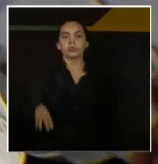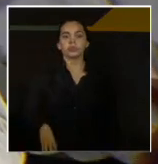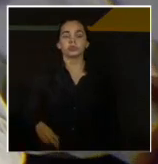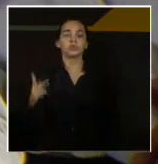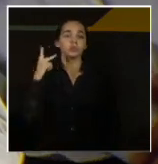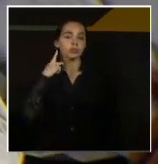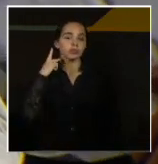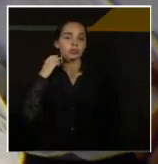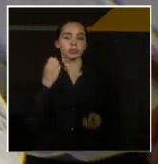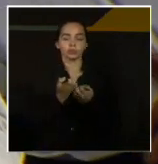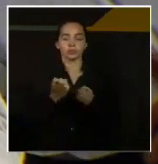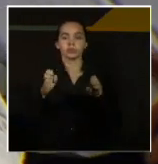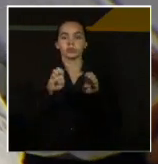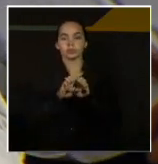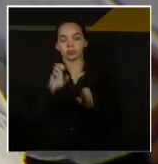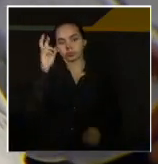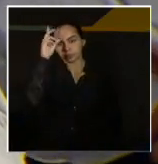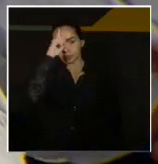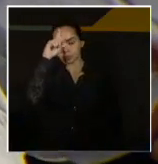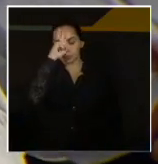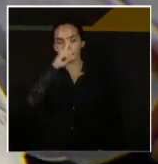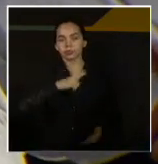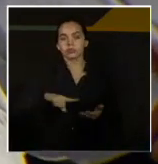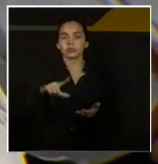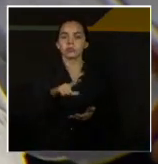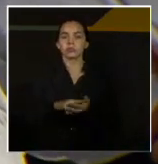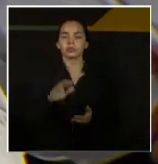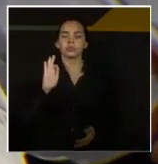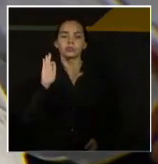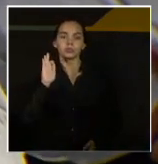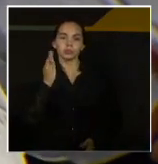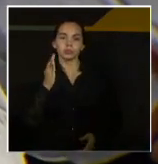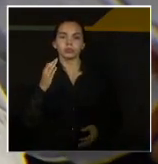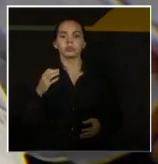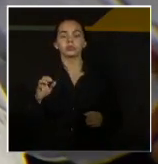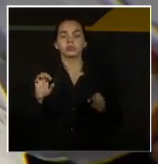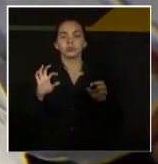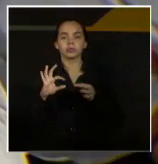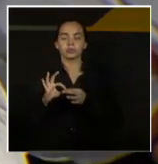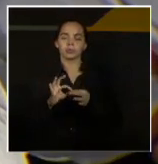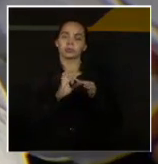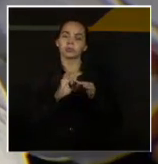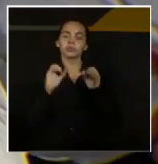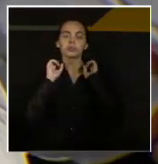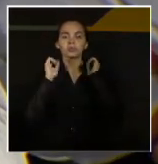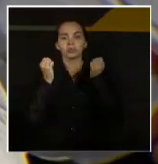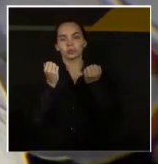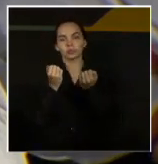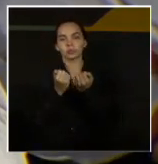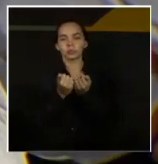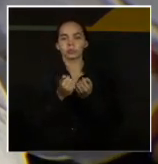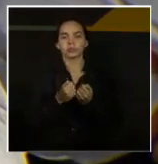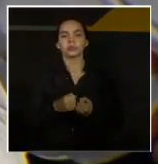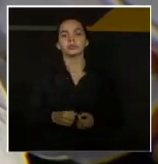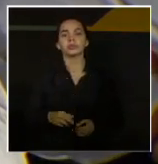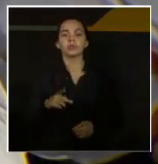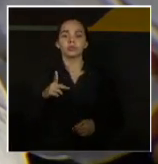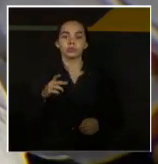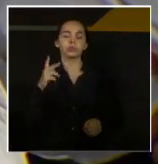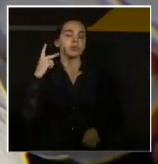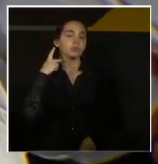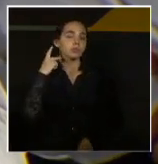Consejo Técnico de la Ley Federal y de Organizaciones de la Sociedad Civil, y su tema es política social.